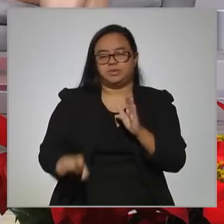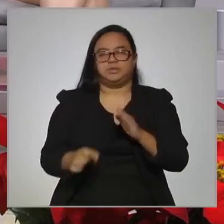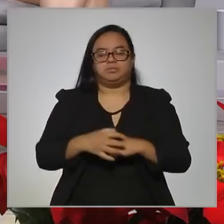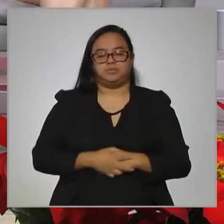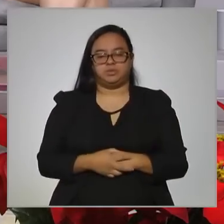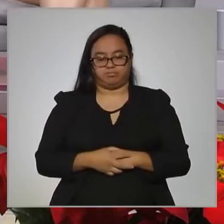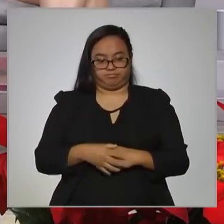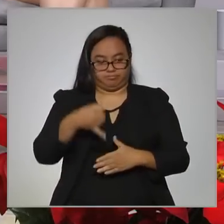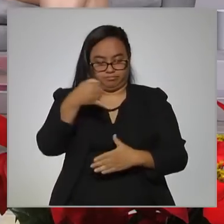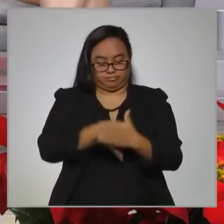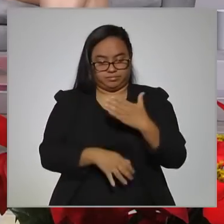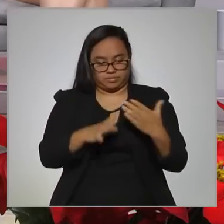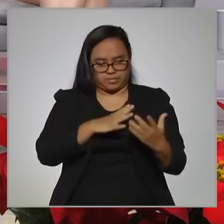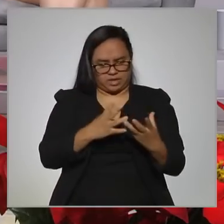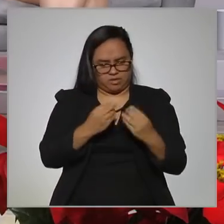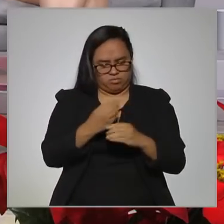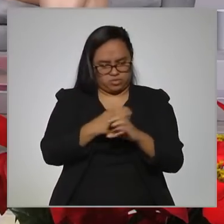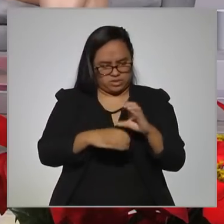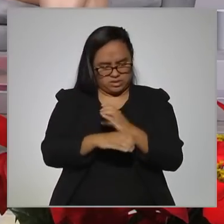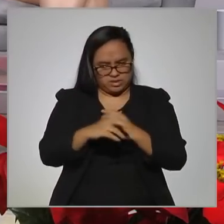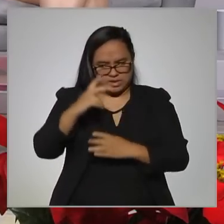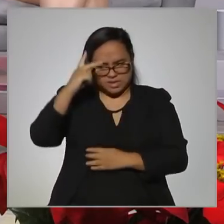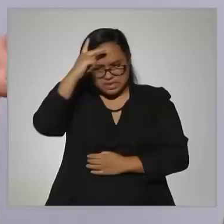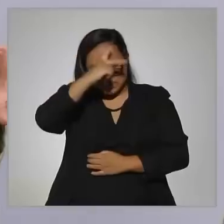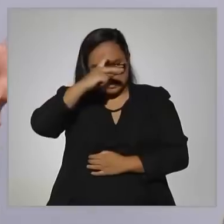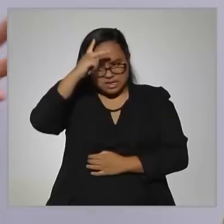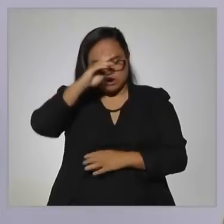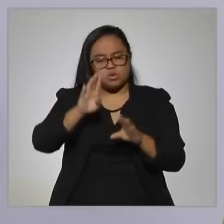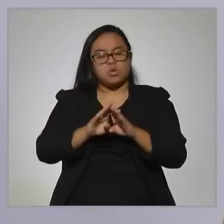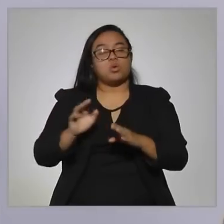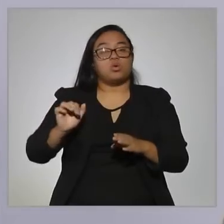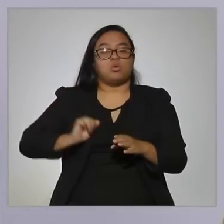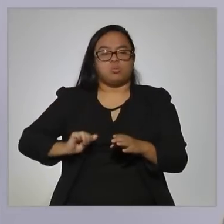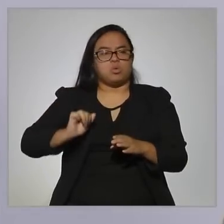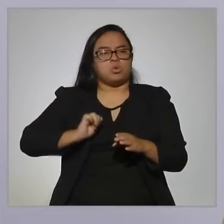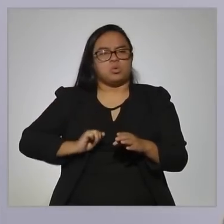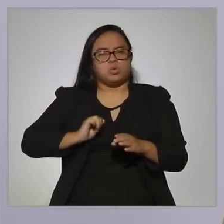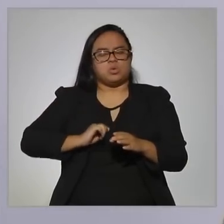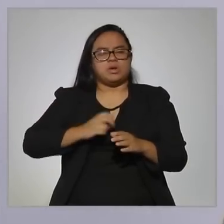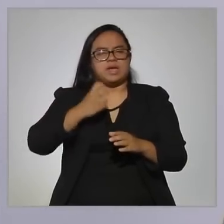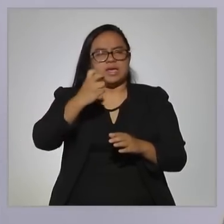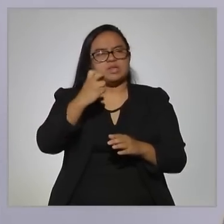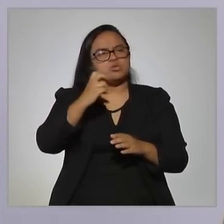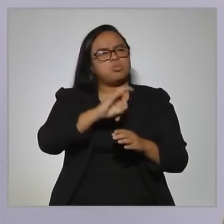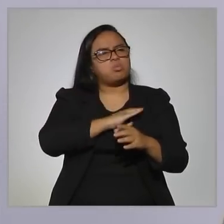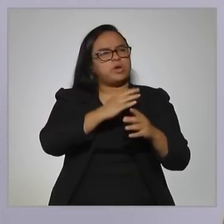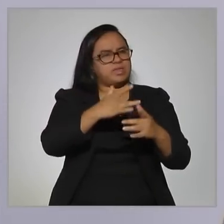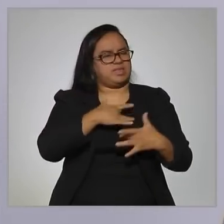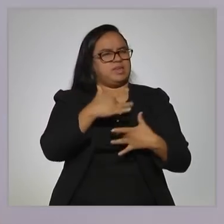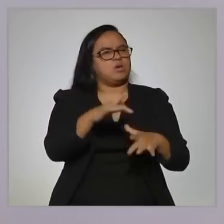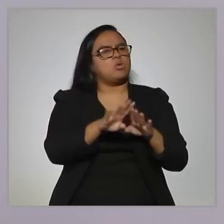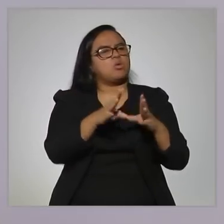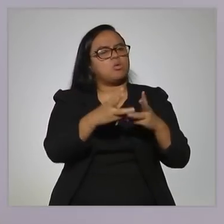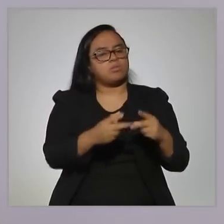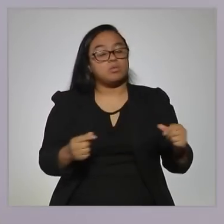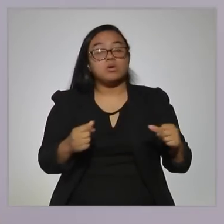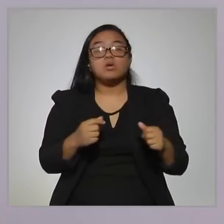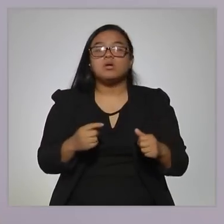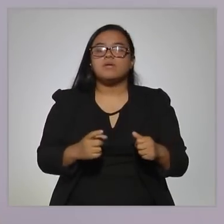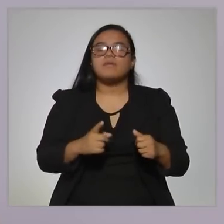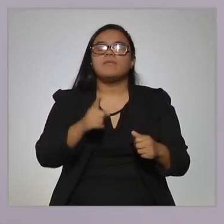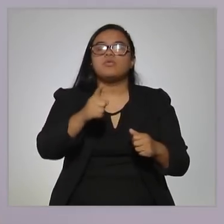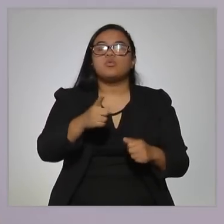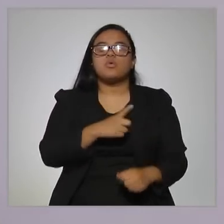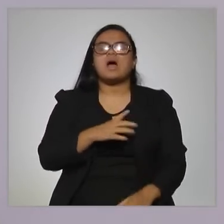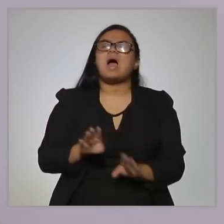el amplio abanico que nos brinda la psicología contemporánea para enfrentar los duelos, es en primera instancia no